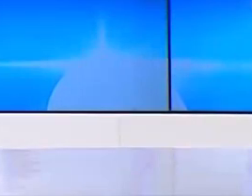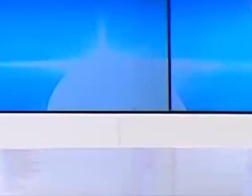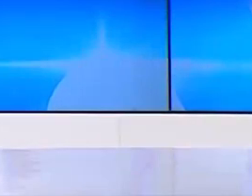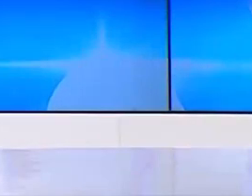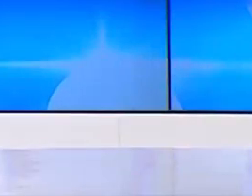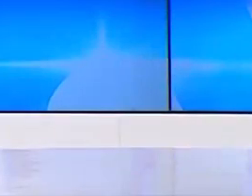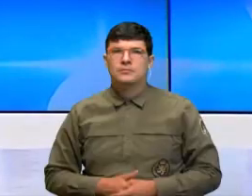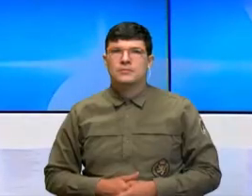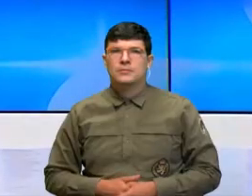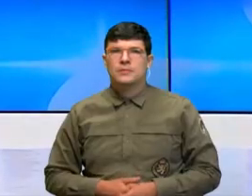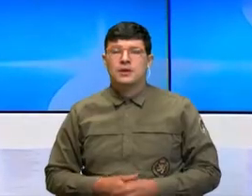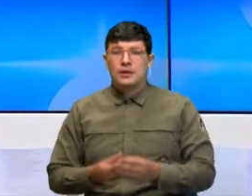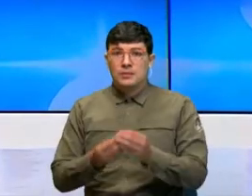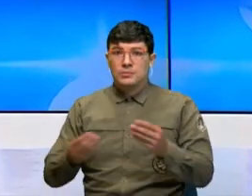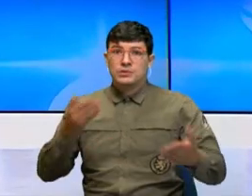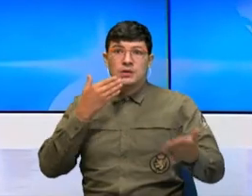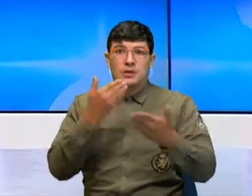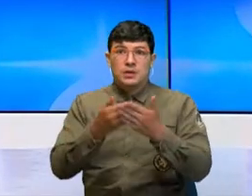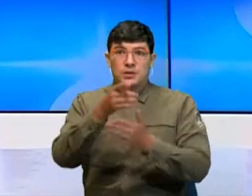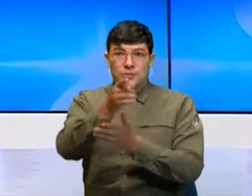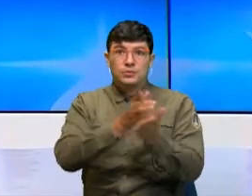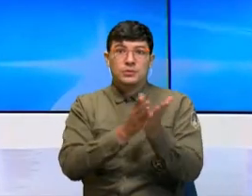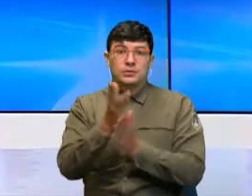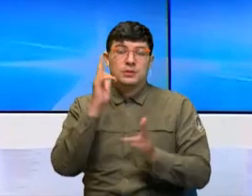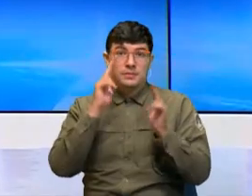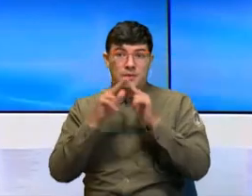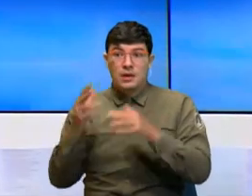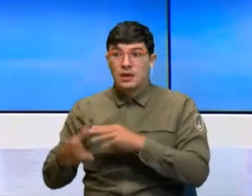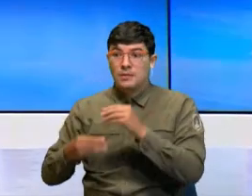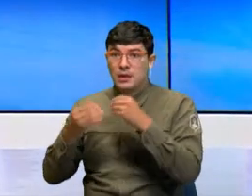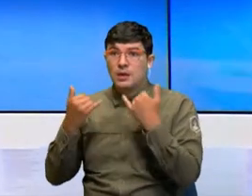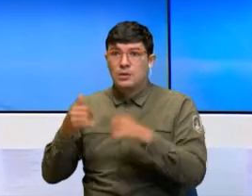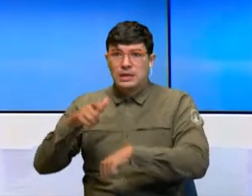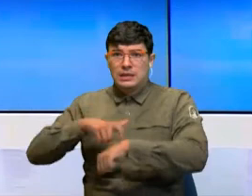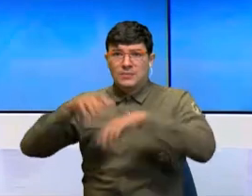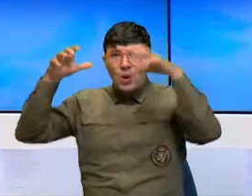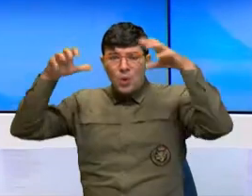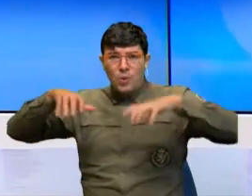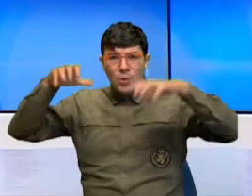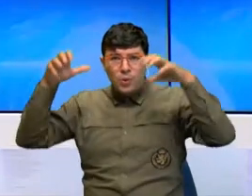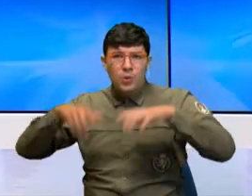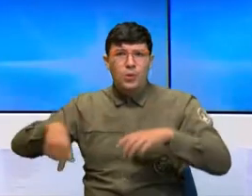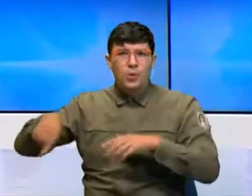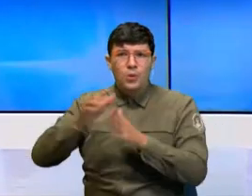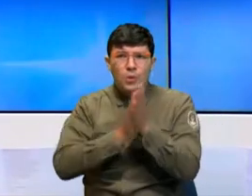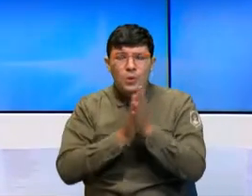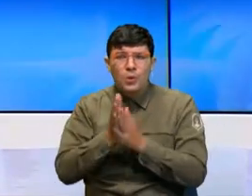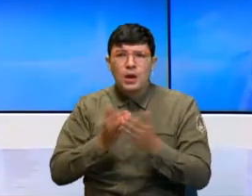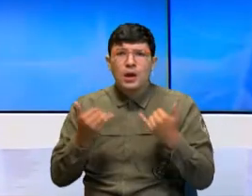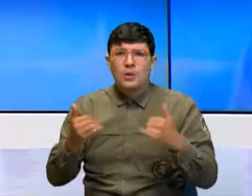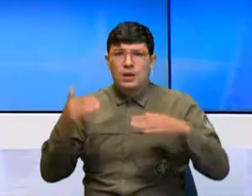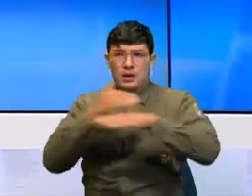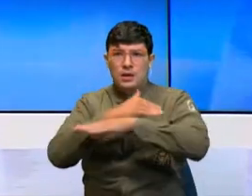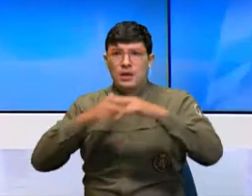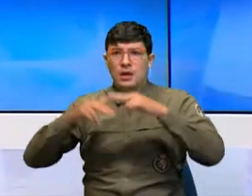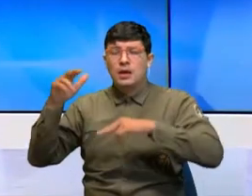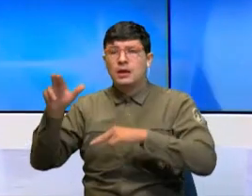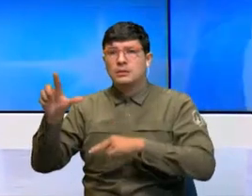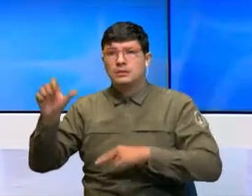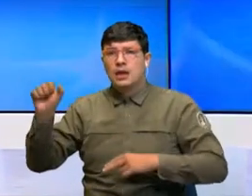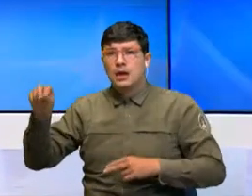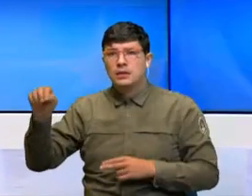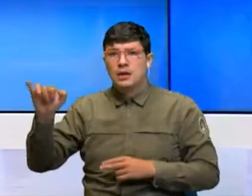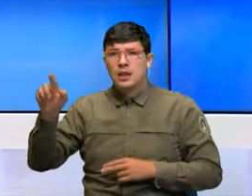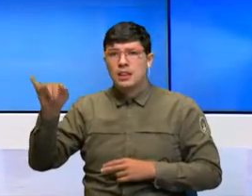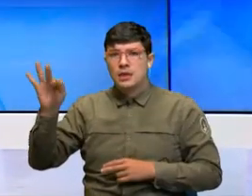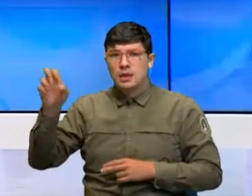gracias por continuar con nosotros seguimos con más información mientras que la temporada de invierno continúa las expectativas de la vida llana caliente del carmen de chucurí